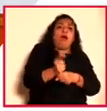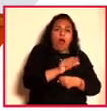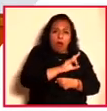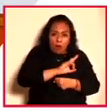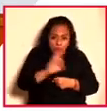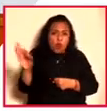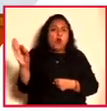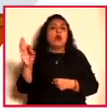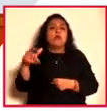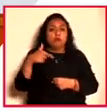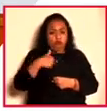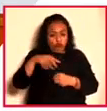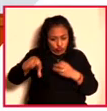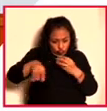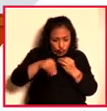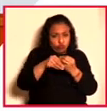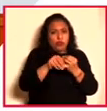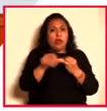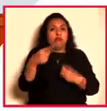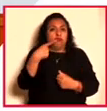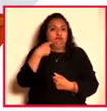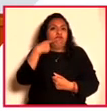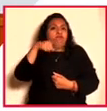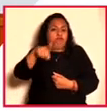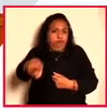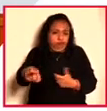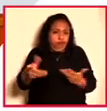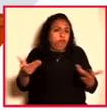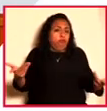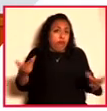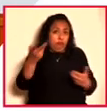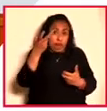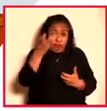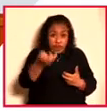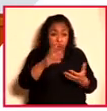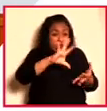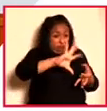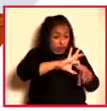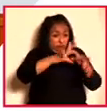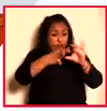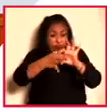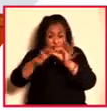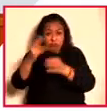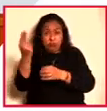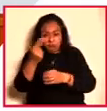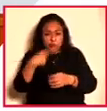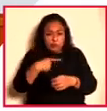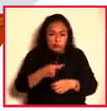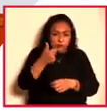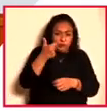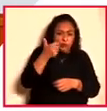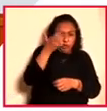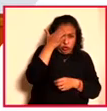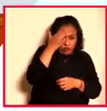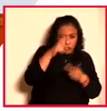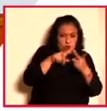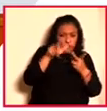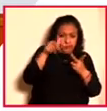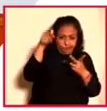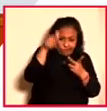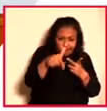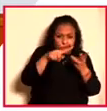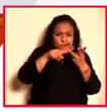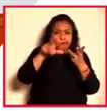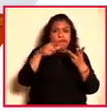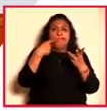parte de las denuncias, ¿no? Que es la cadenita que tenemos que llevar para que estas prácticas de tortura se